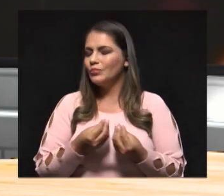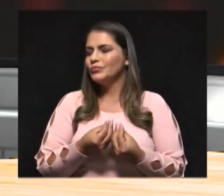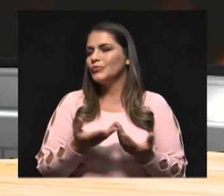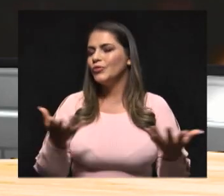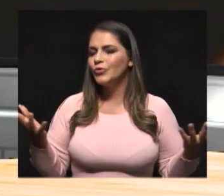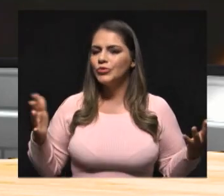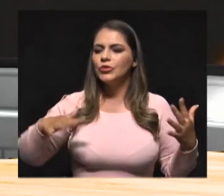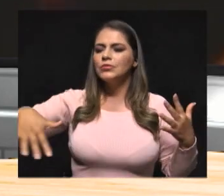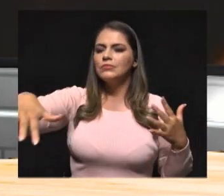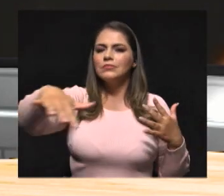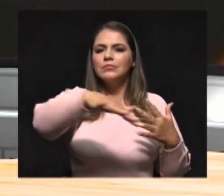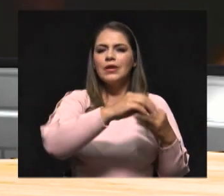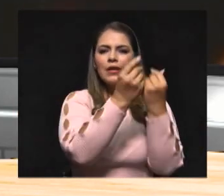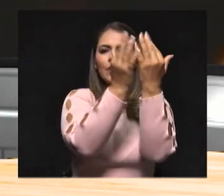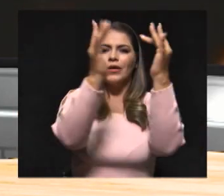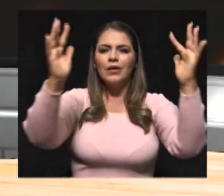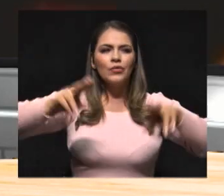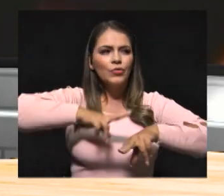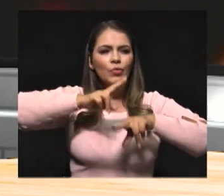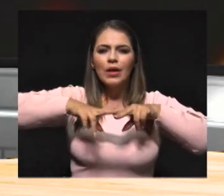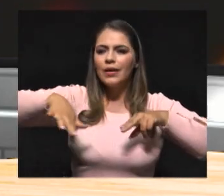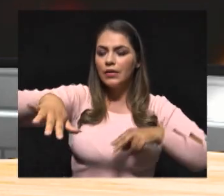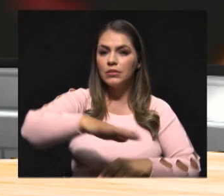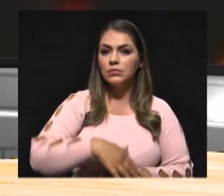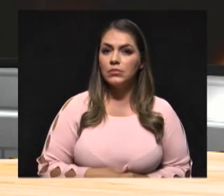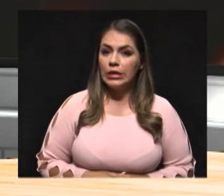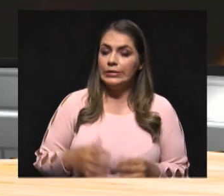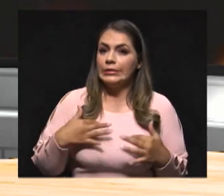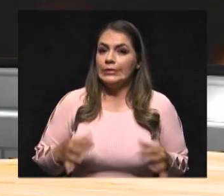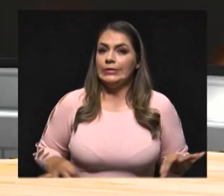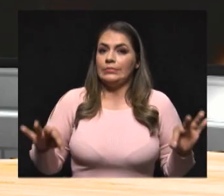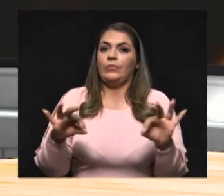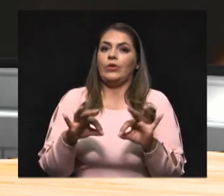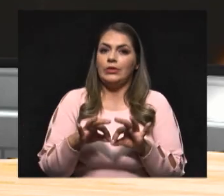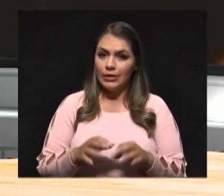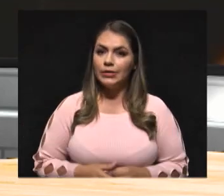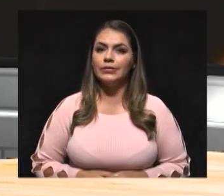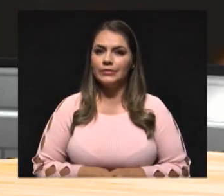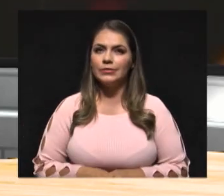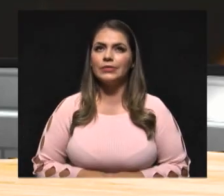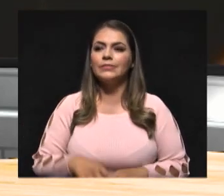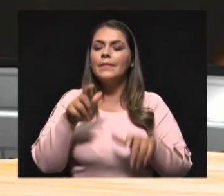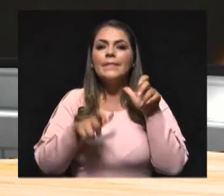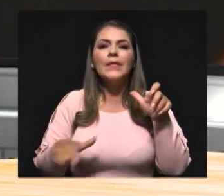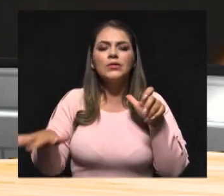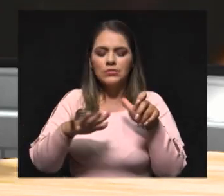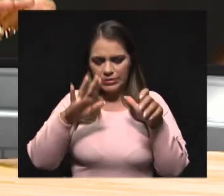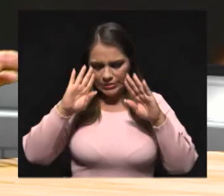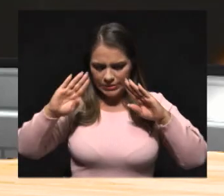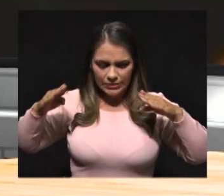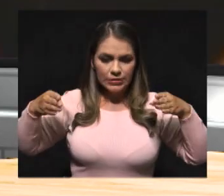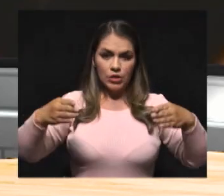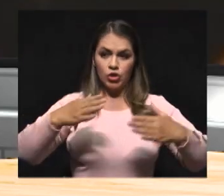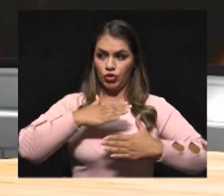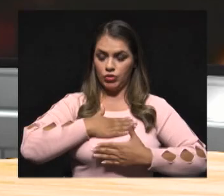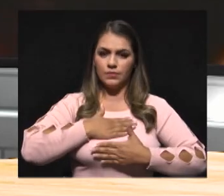verde y todo el turismo de naturaleza hoy es uno de los más importantes del mundo porque las personas estamos buscando yo me